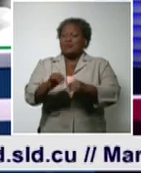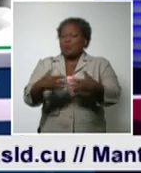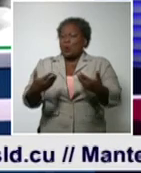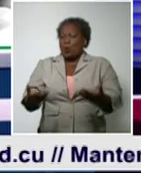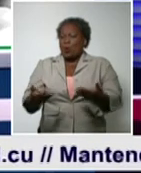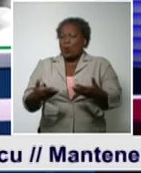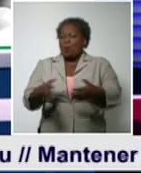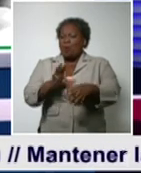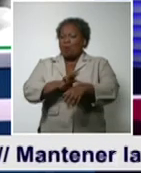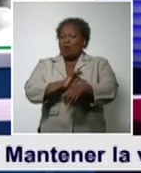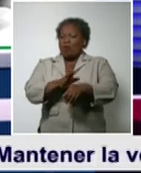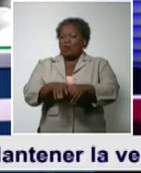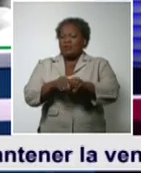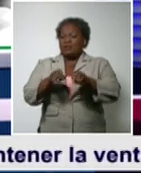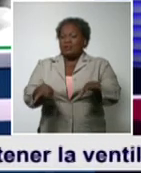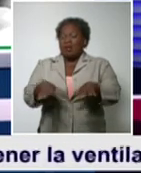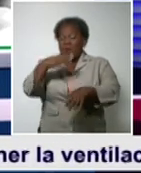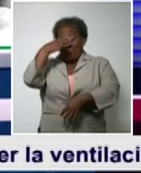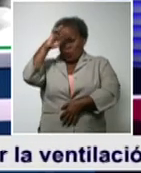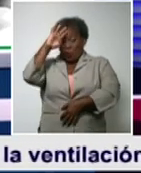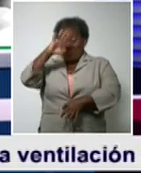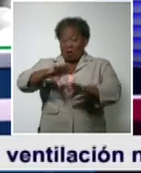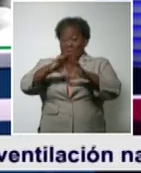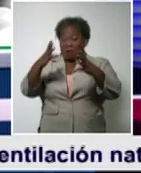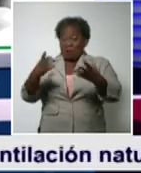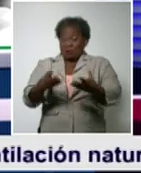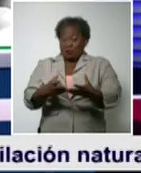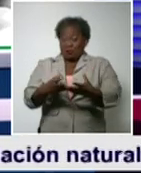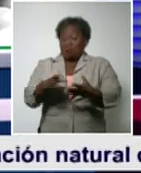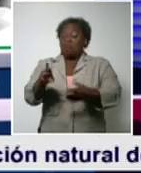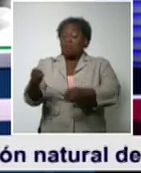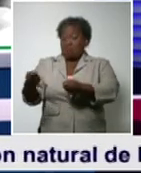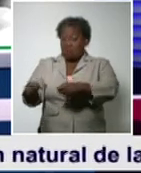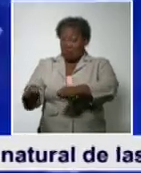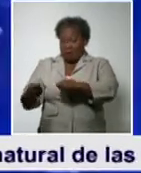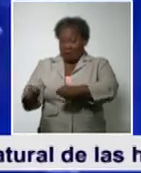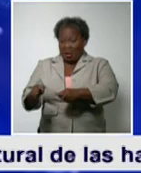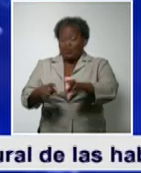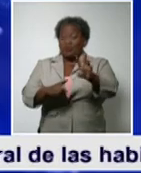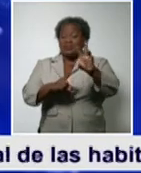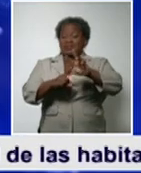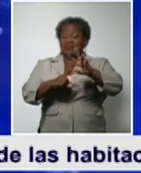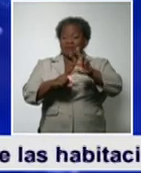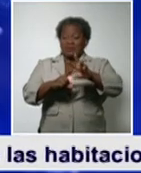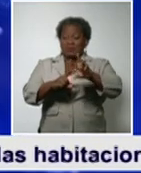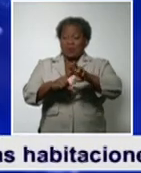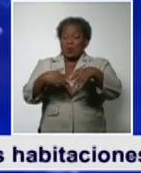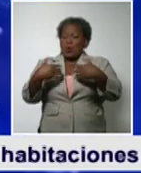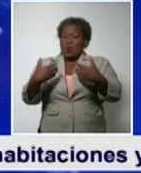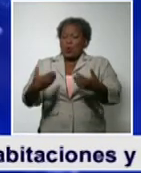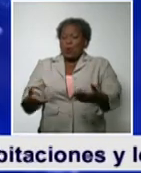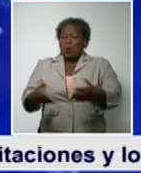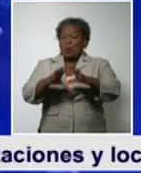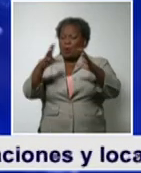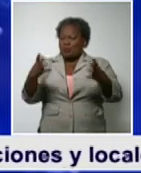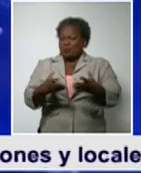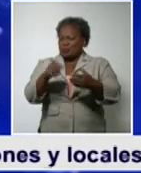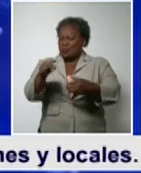el mundo. Se transmite a través del sistema de la radio y la televisión cubana. ¿Cómo amaneció nuestro planeta hoy, doctor